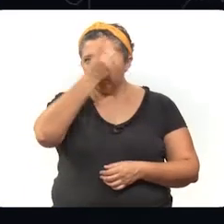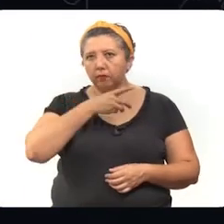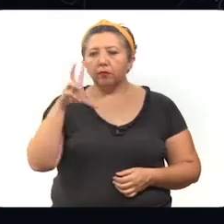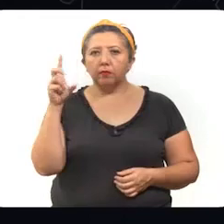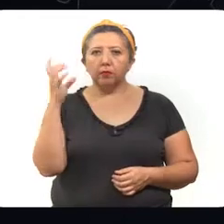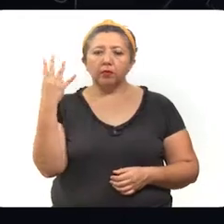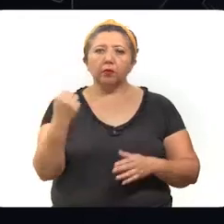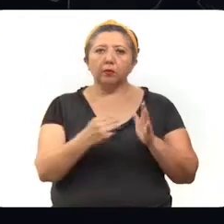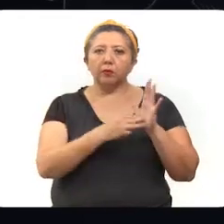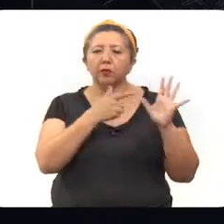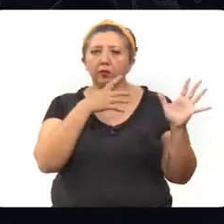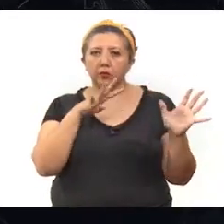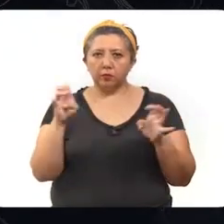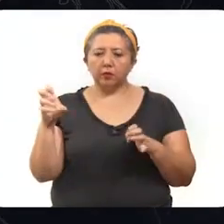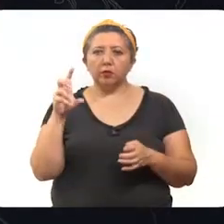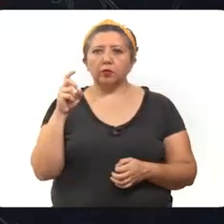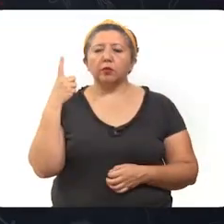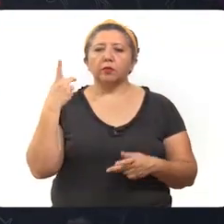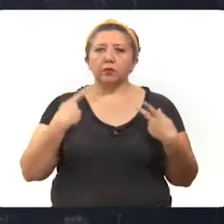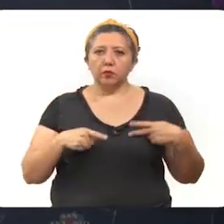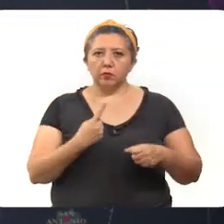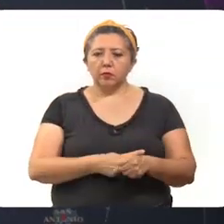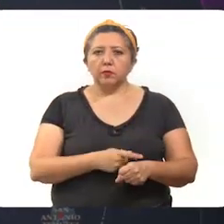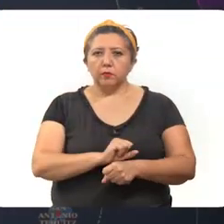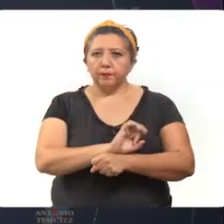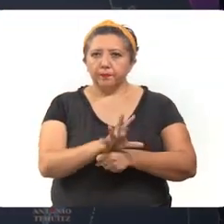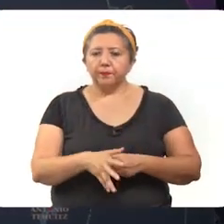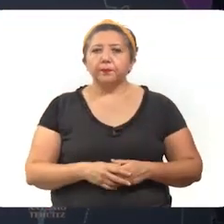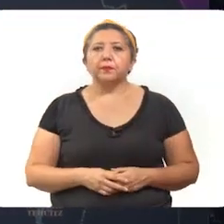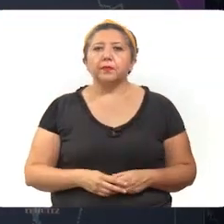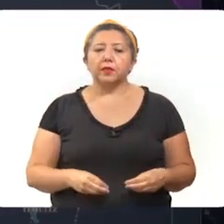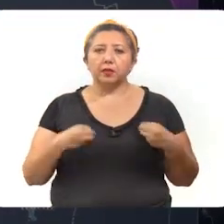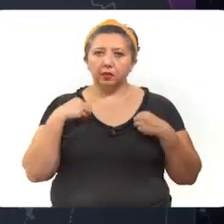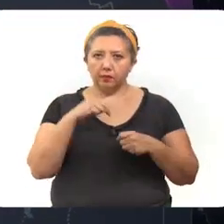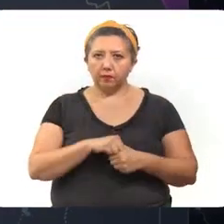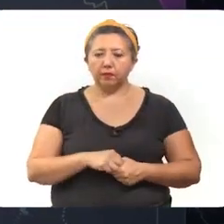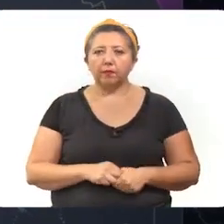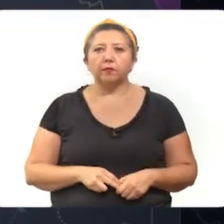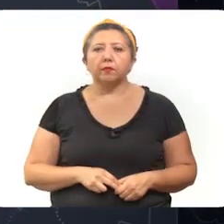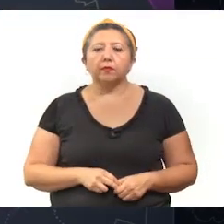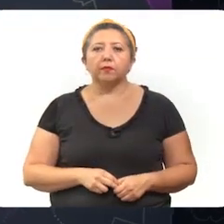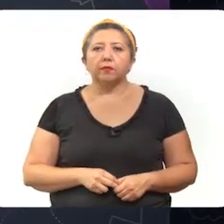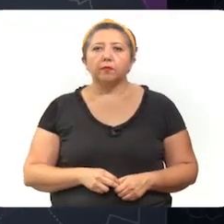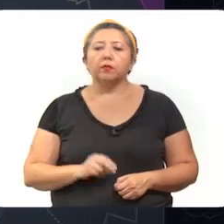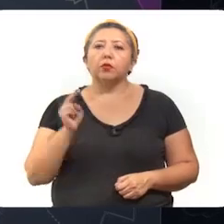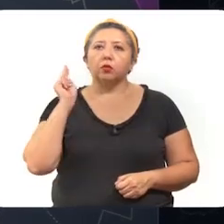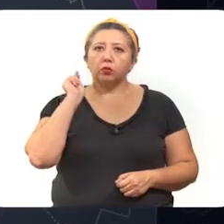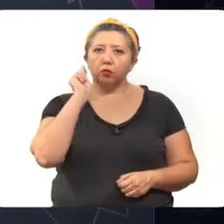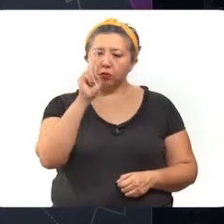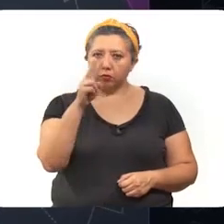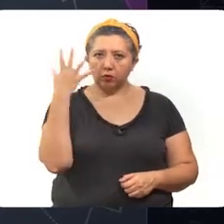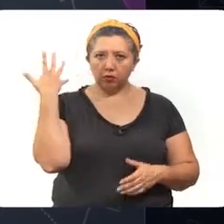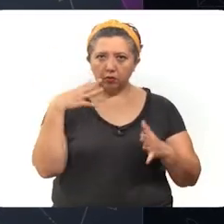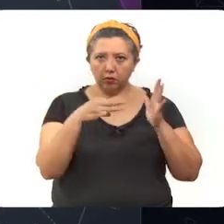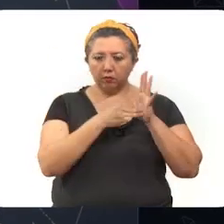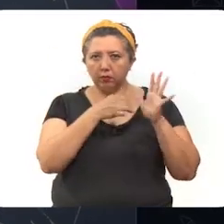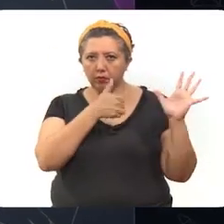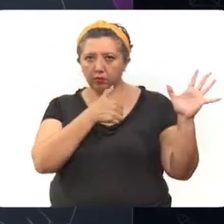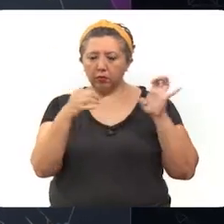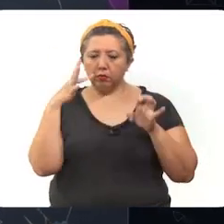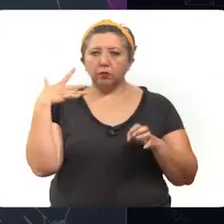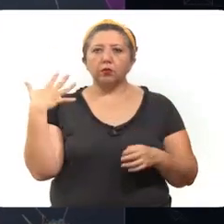Mérida se han diagnosticado 39.931 personas contagiadas de coronavirus, que viven en la zona